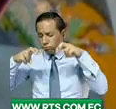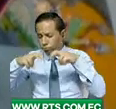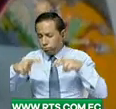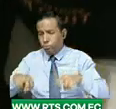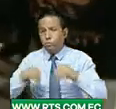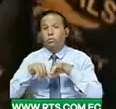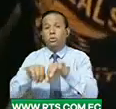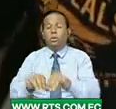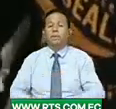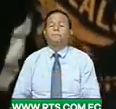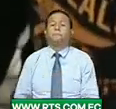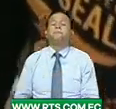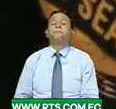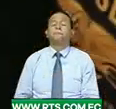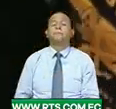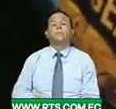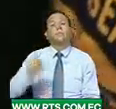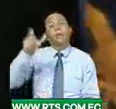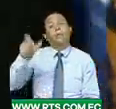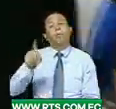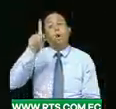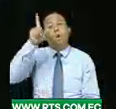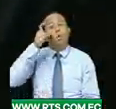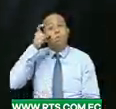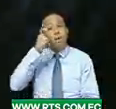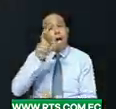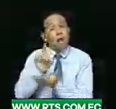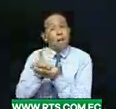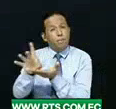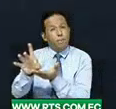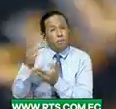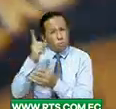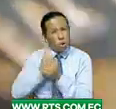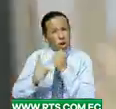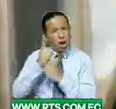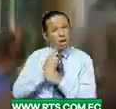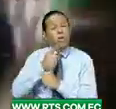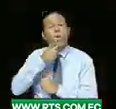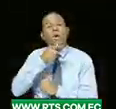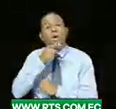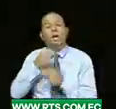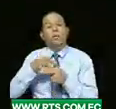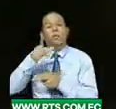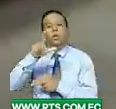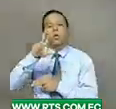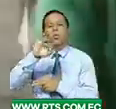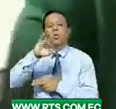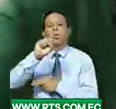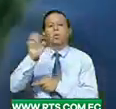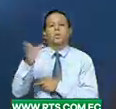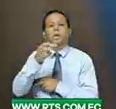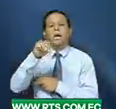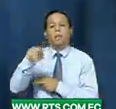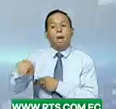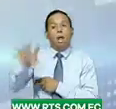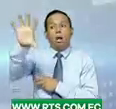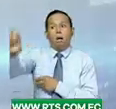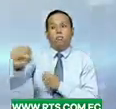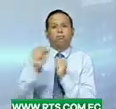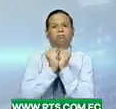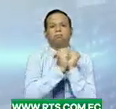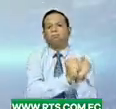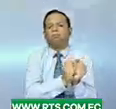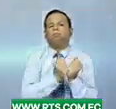jueces superiores. Uno de los fiscales destituidos el año pasado fue Luis M., detenido por presunto fraude procesal